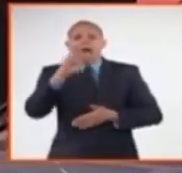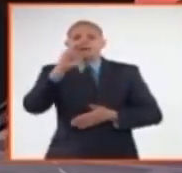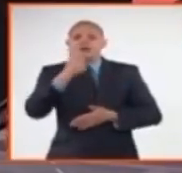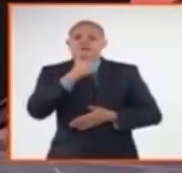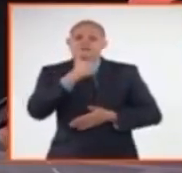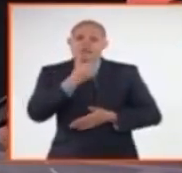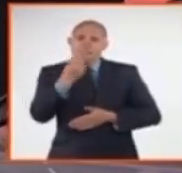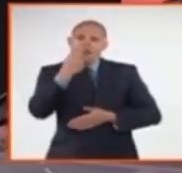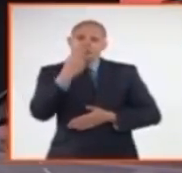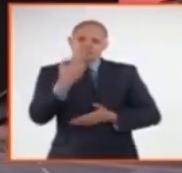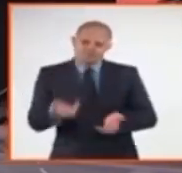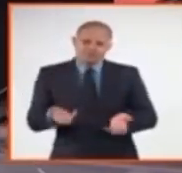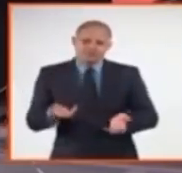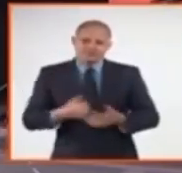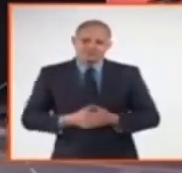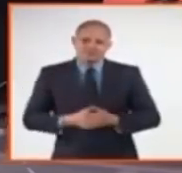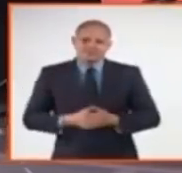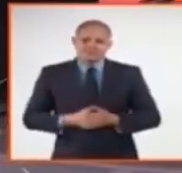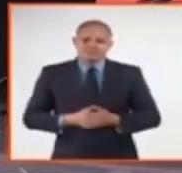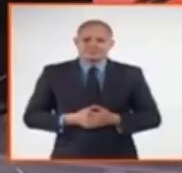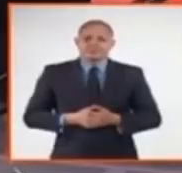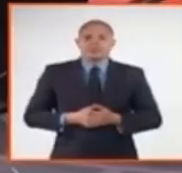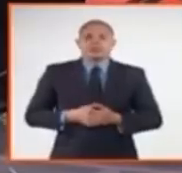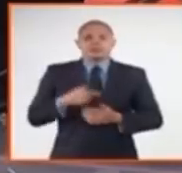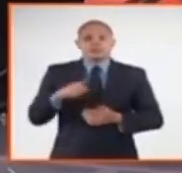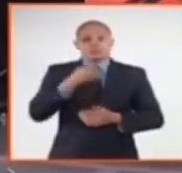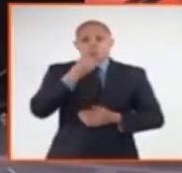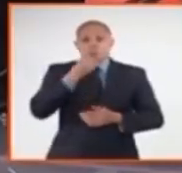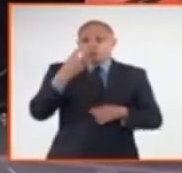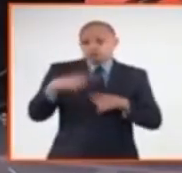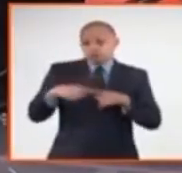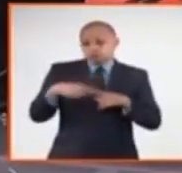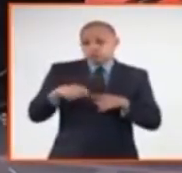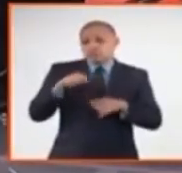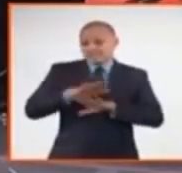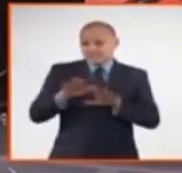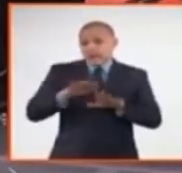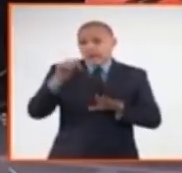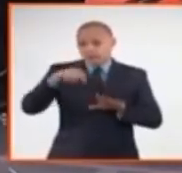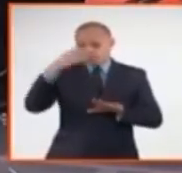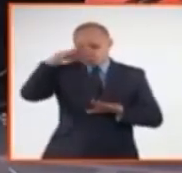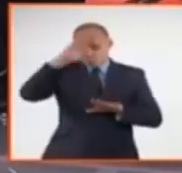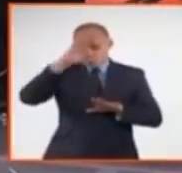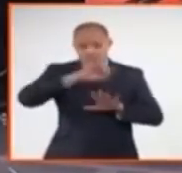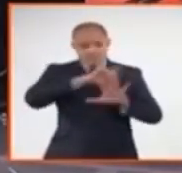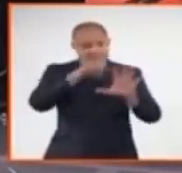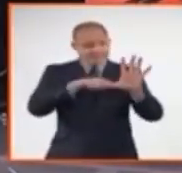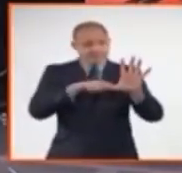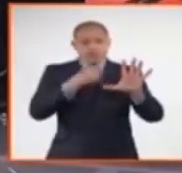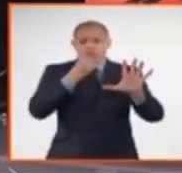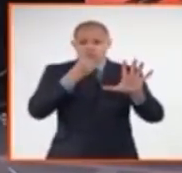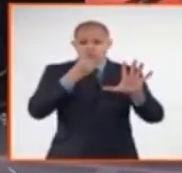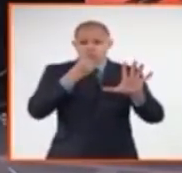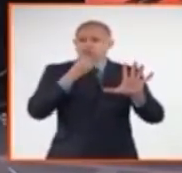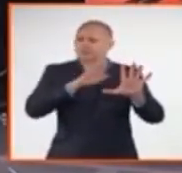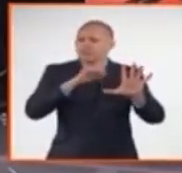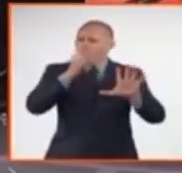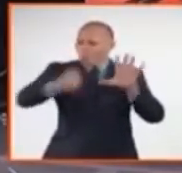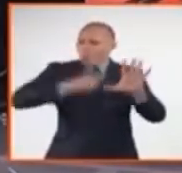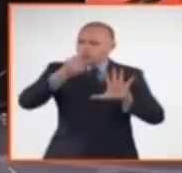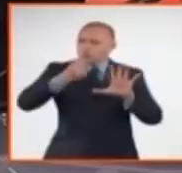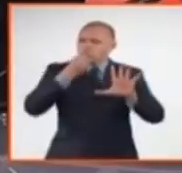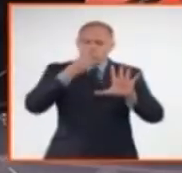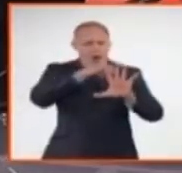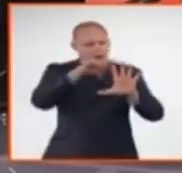de establecer esa esa riqueza que tiene nuestras vacunas nuestros hijos contra toda una ley que se pueden pues intercambiar